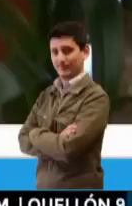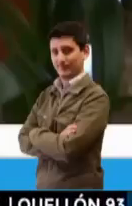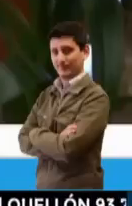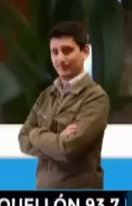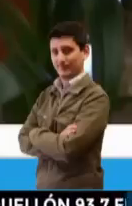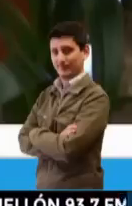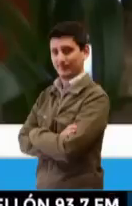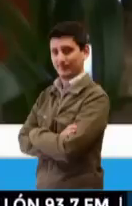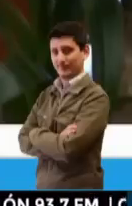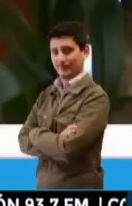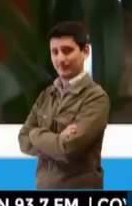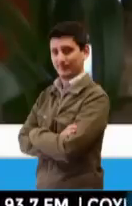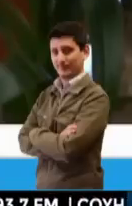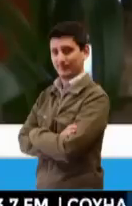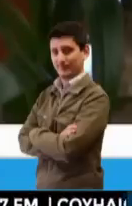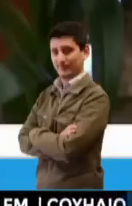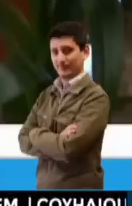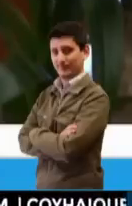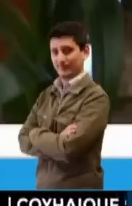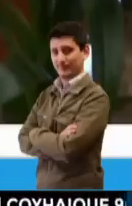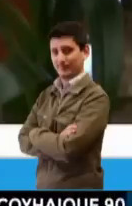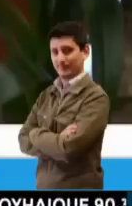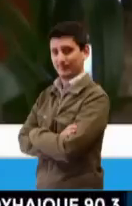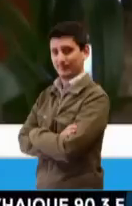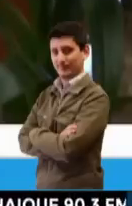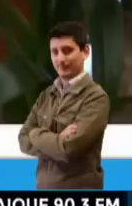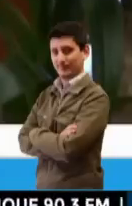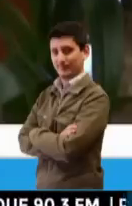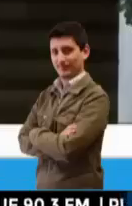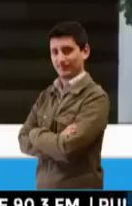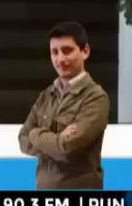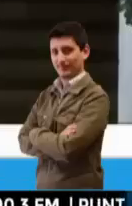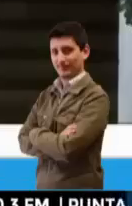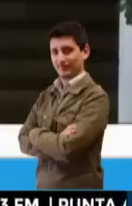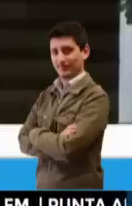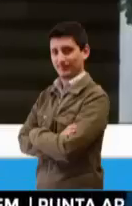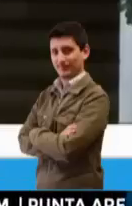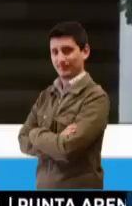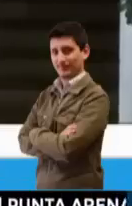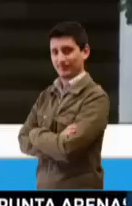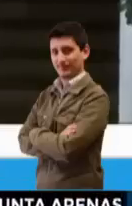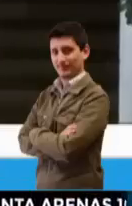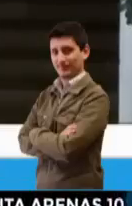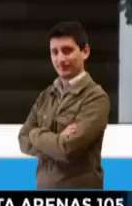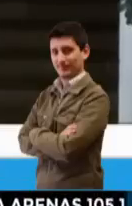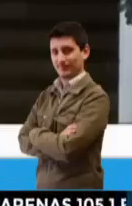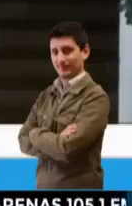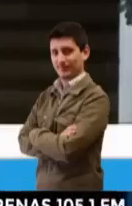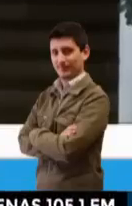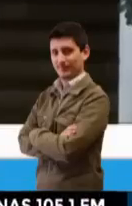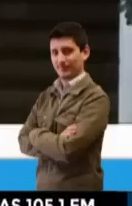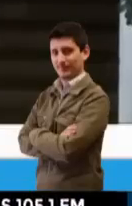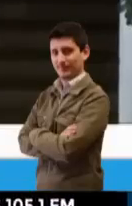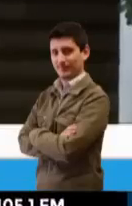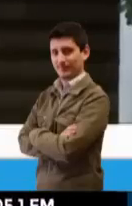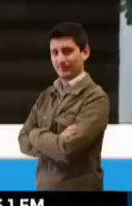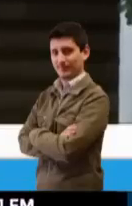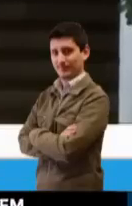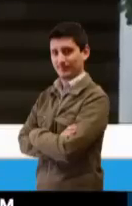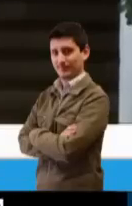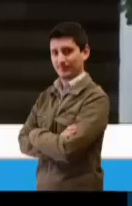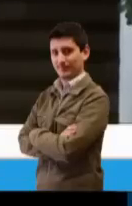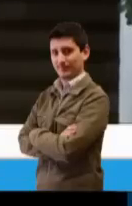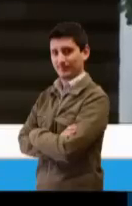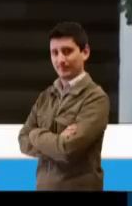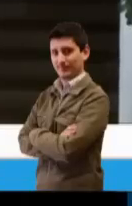de influencias. El diputado Miguel Mellado, uno de los denunciantes, fue más allá y dijo que la ministra vocera de gobierno, Camila Vallejo, miente y que lo que